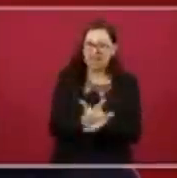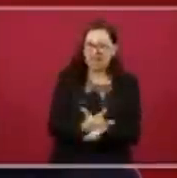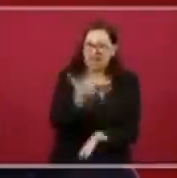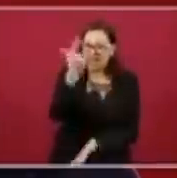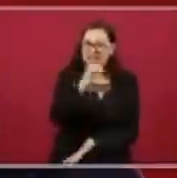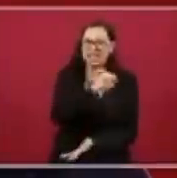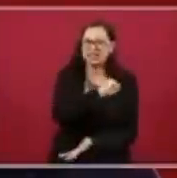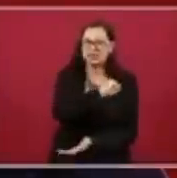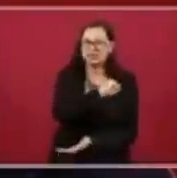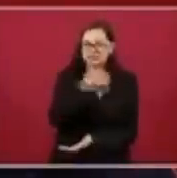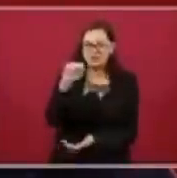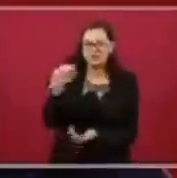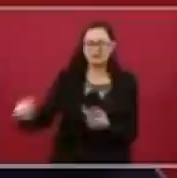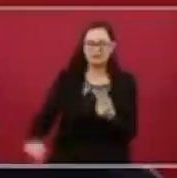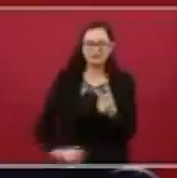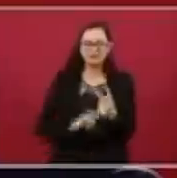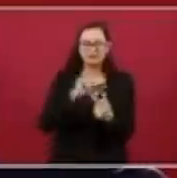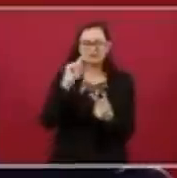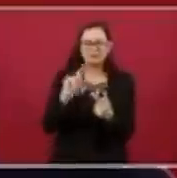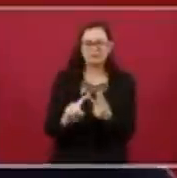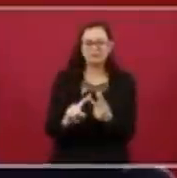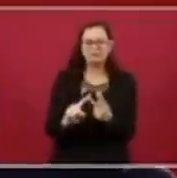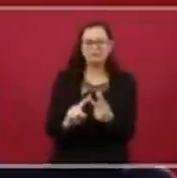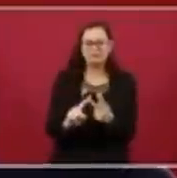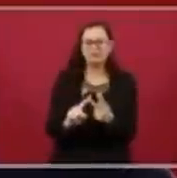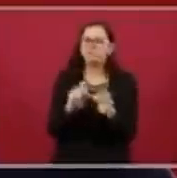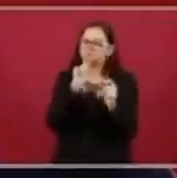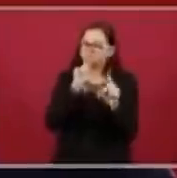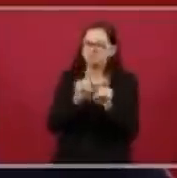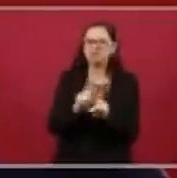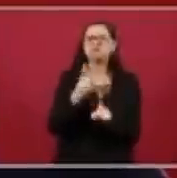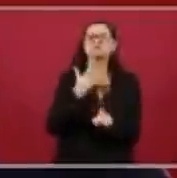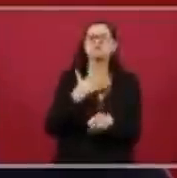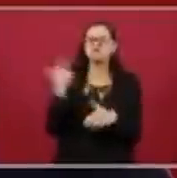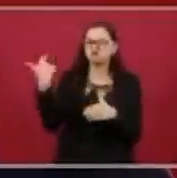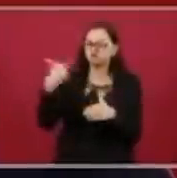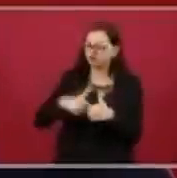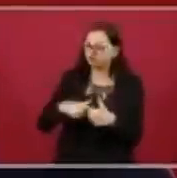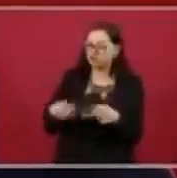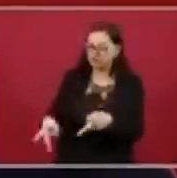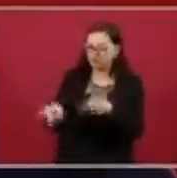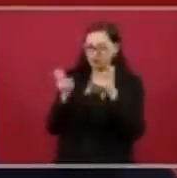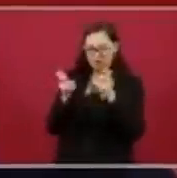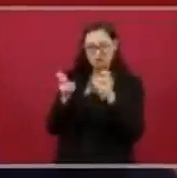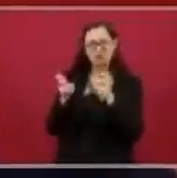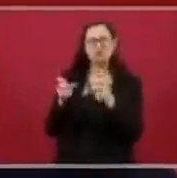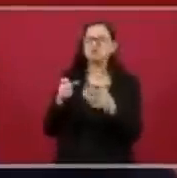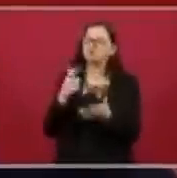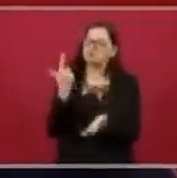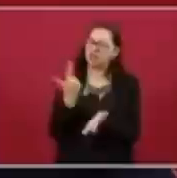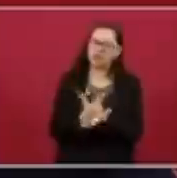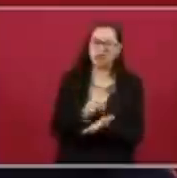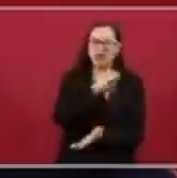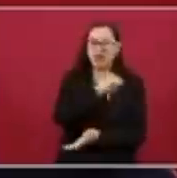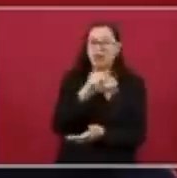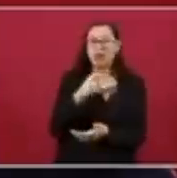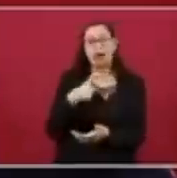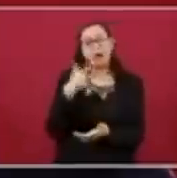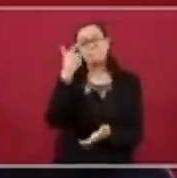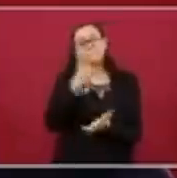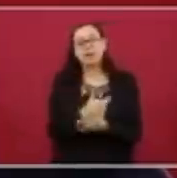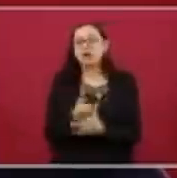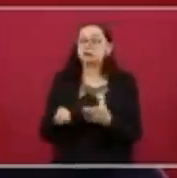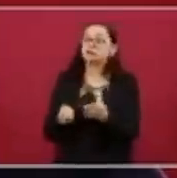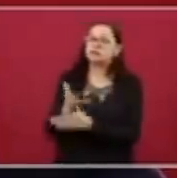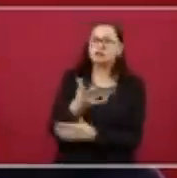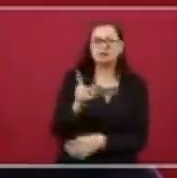Necesitamos que sea delito grave sin derecho a fianza el robo de combustible, que sea delito grave el fraude electoral.